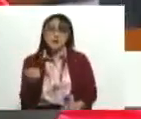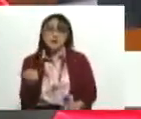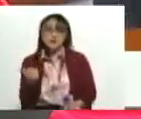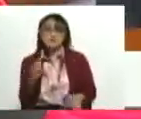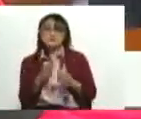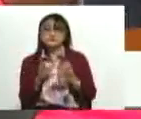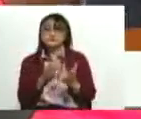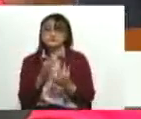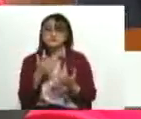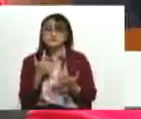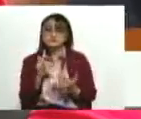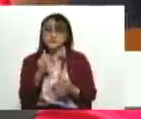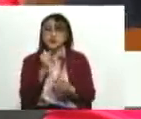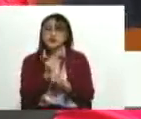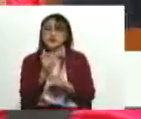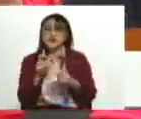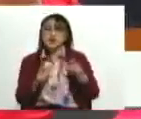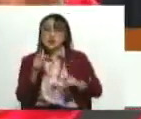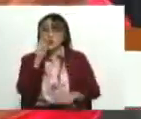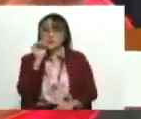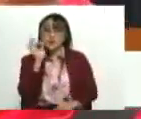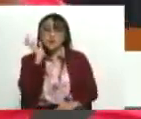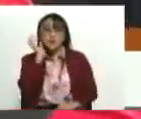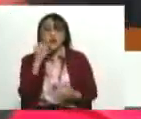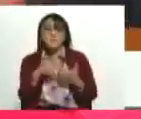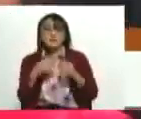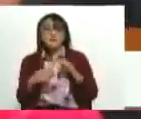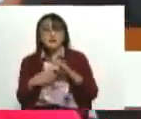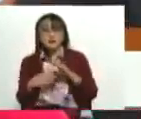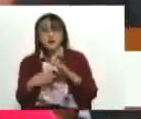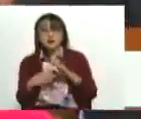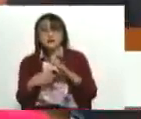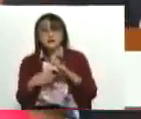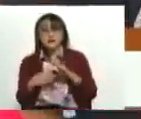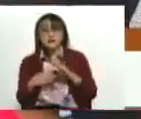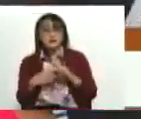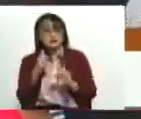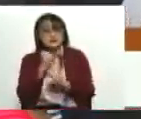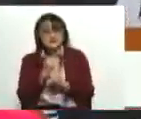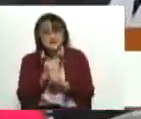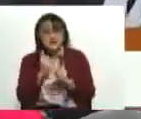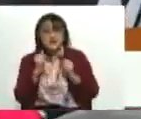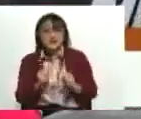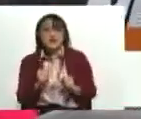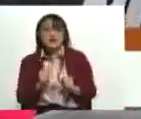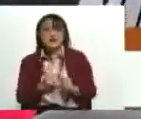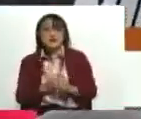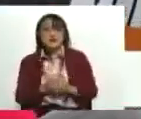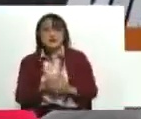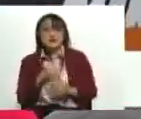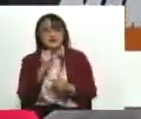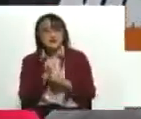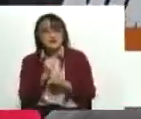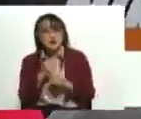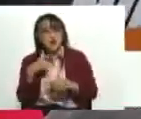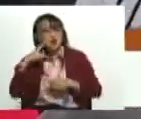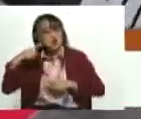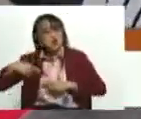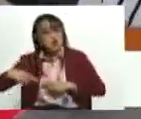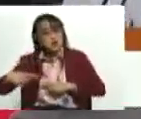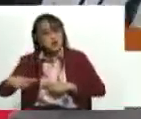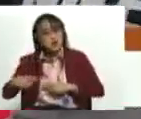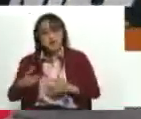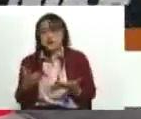los problemas, ahí están nuestros trabajadores y trabajadoras en las empresas básicas, metiéndole el pecho a lo que tienen que hacer, a su trabajo, todos los días,